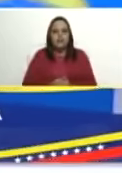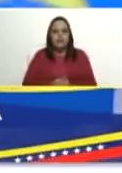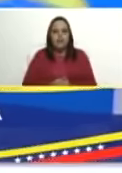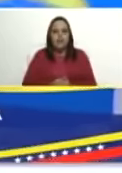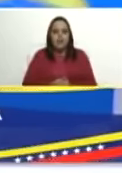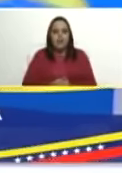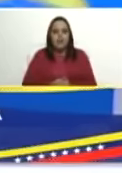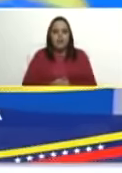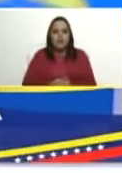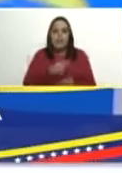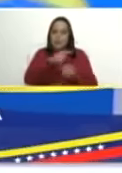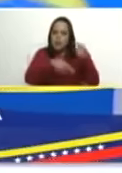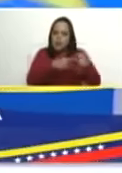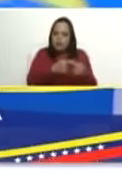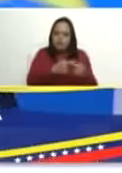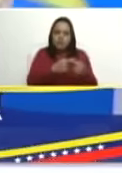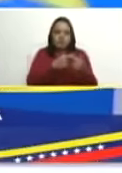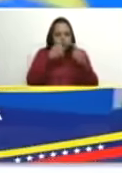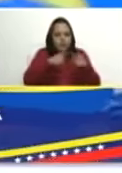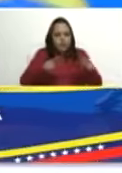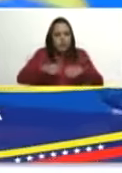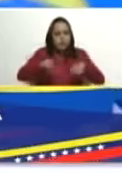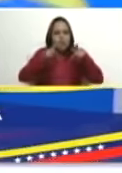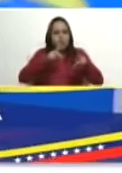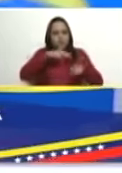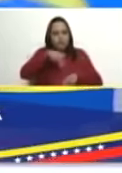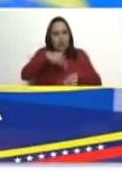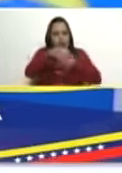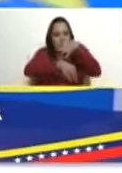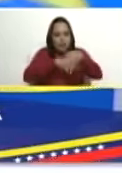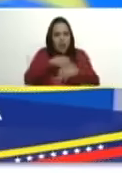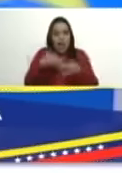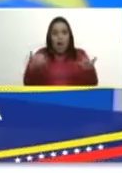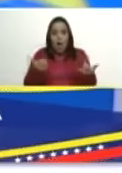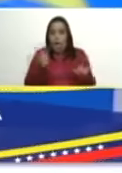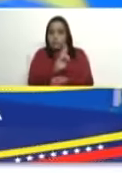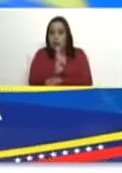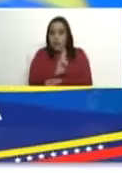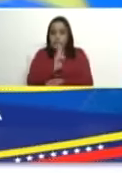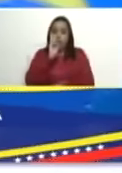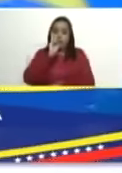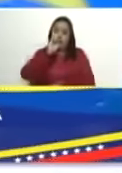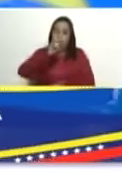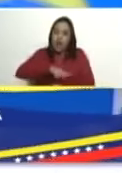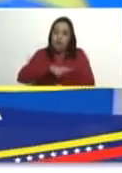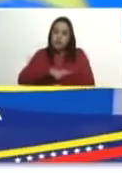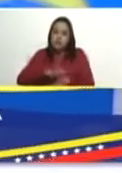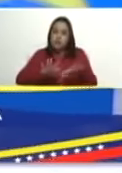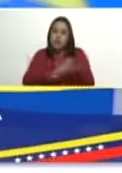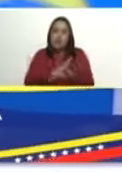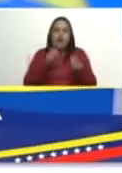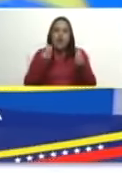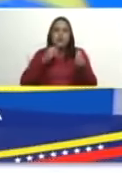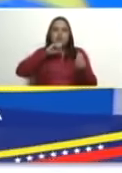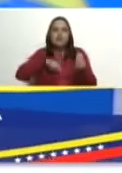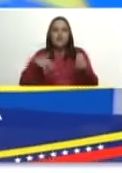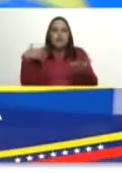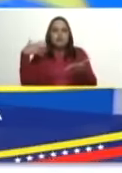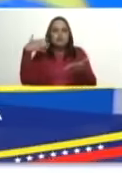otra oportunidad. Ahora rápidamente veamos lo que ocurrió